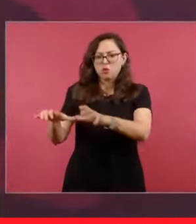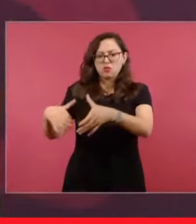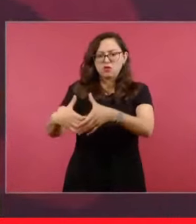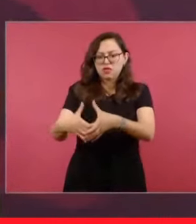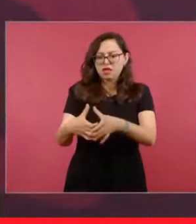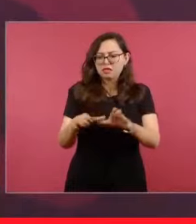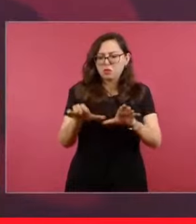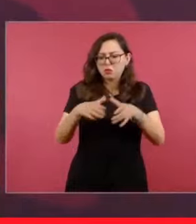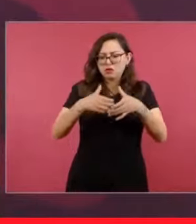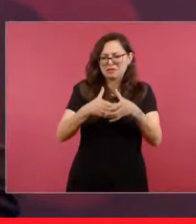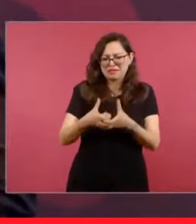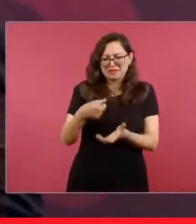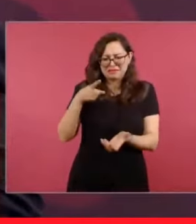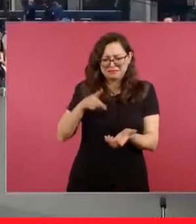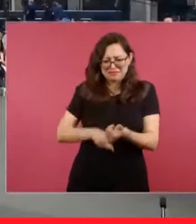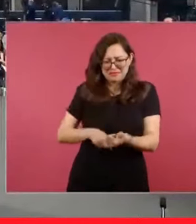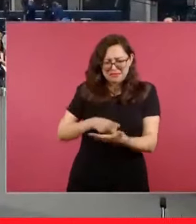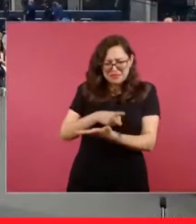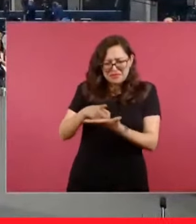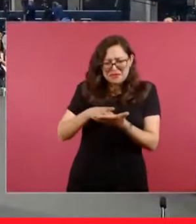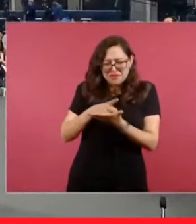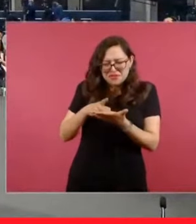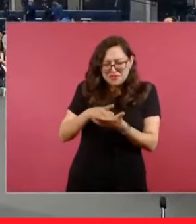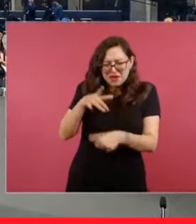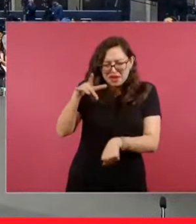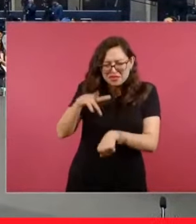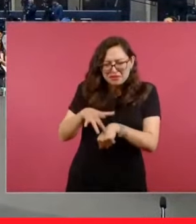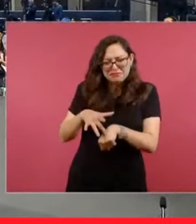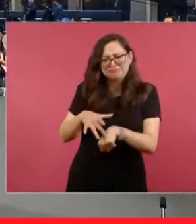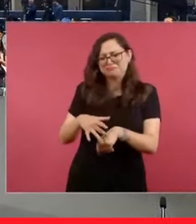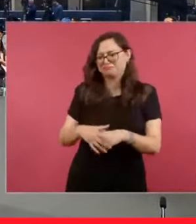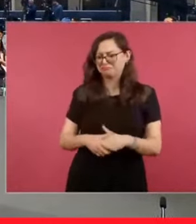consumo de de